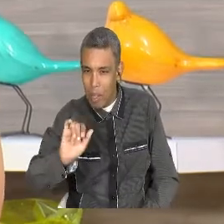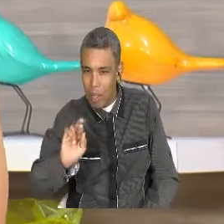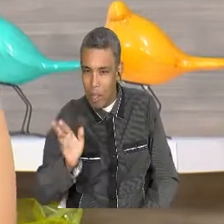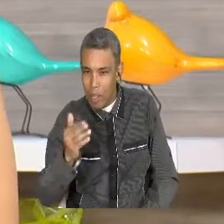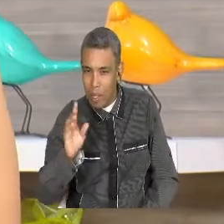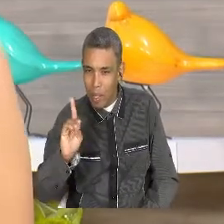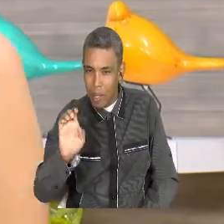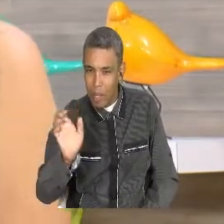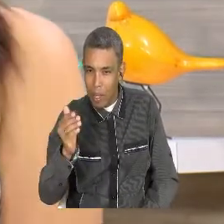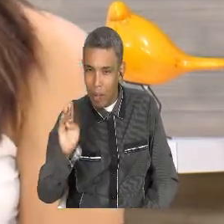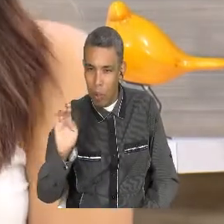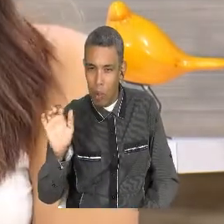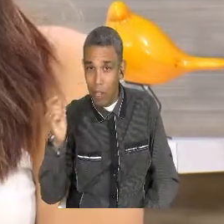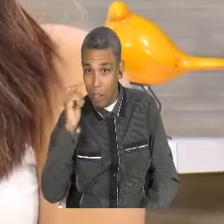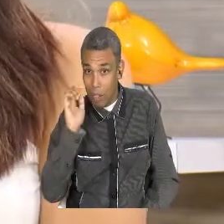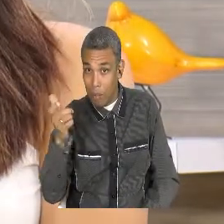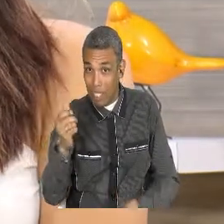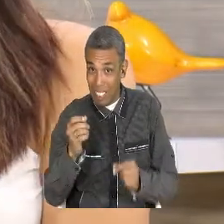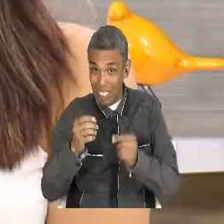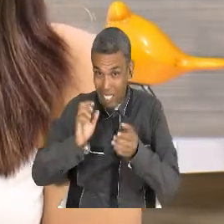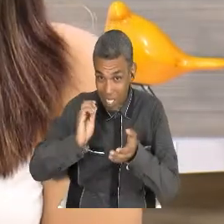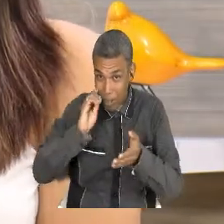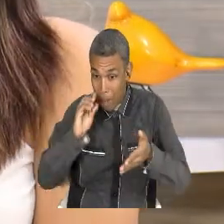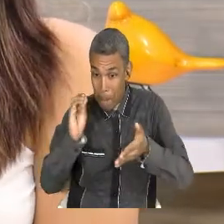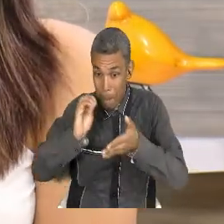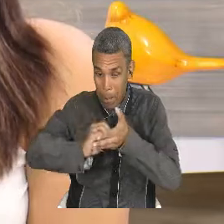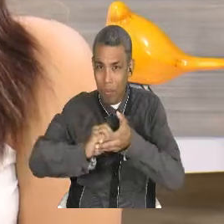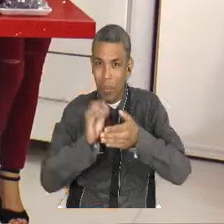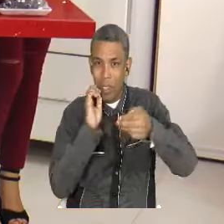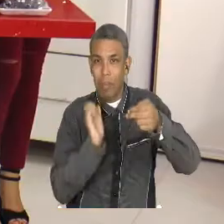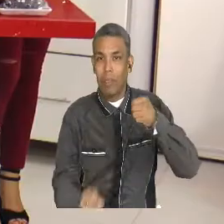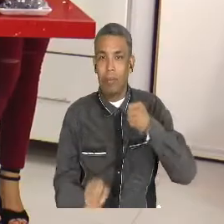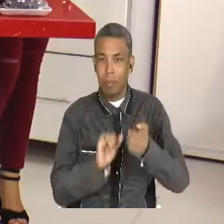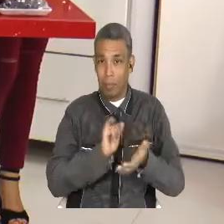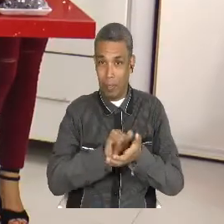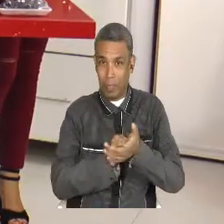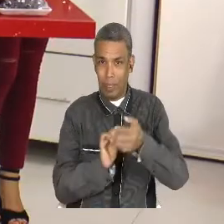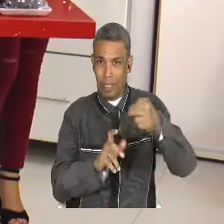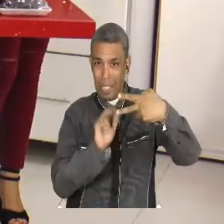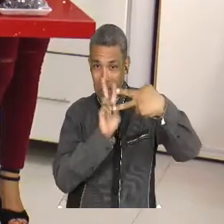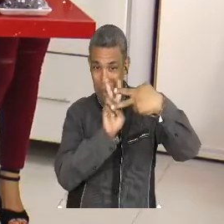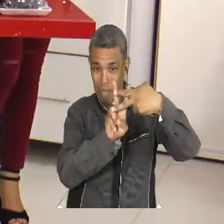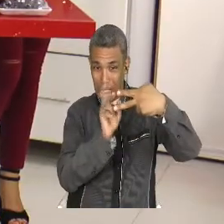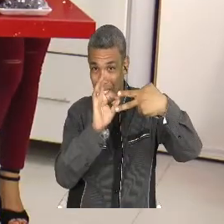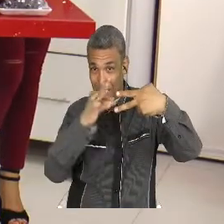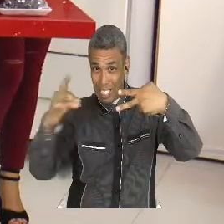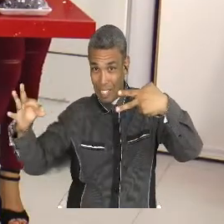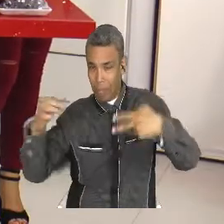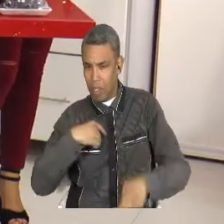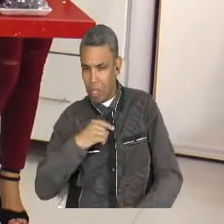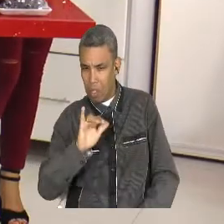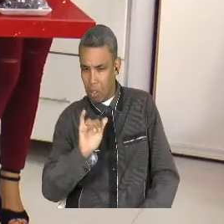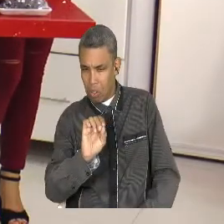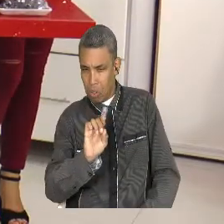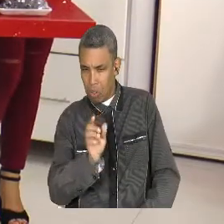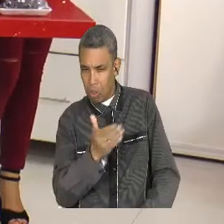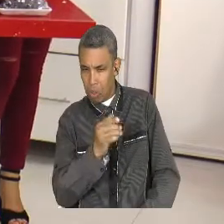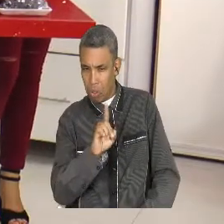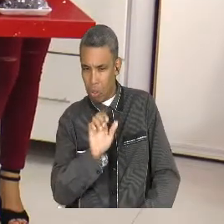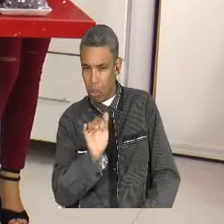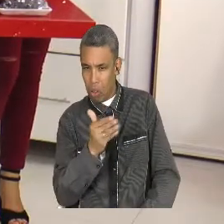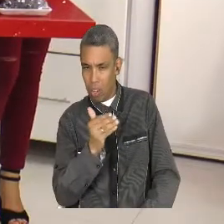hashtag yo soy a Pedir de Boca, esas dos condiciones y de esa forma podrán ustedes ser elegidos precisamente para ser